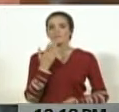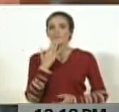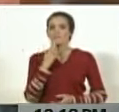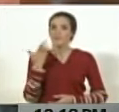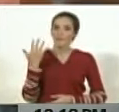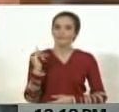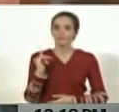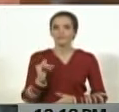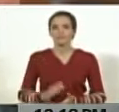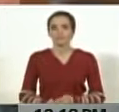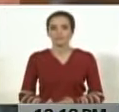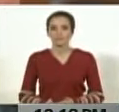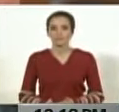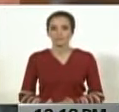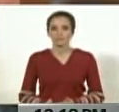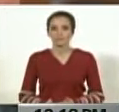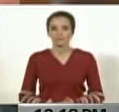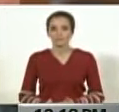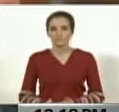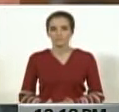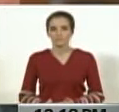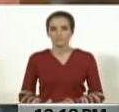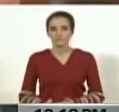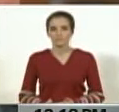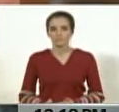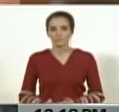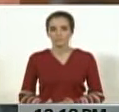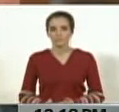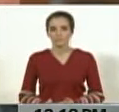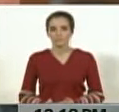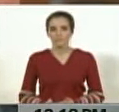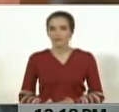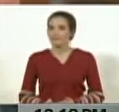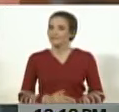hay como una intención